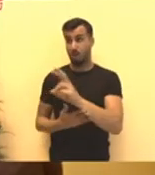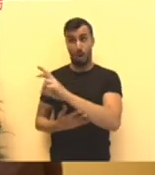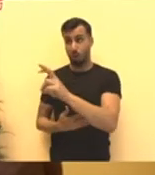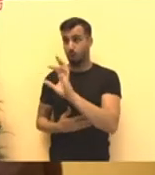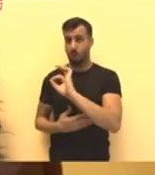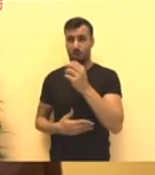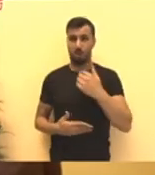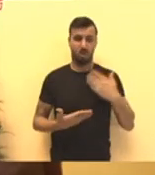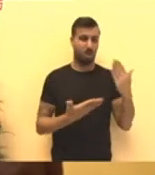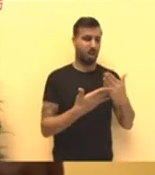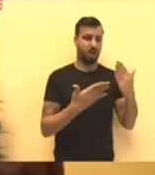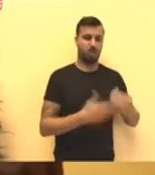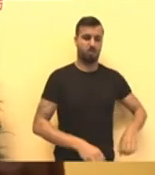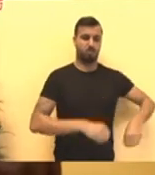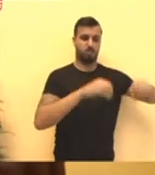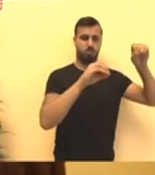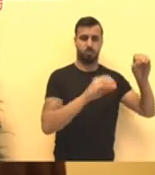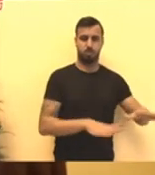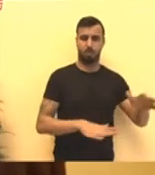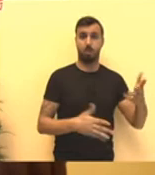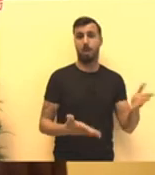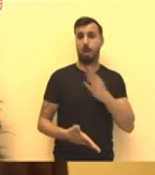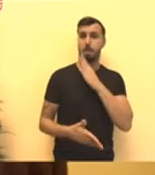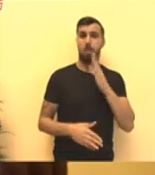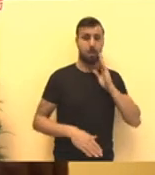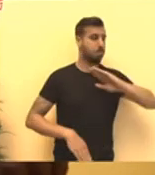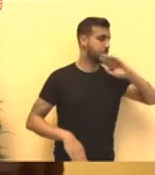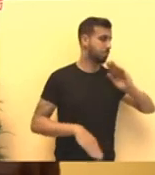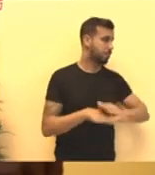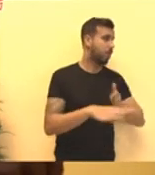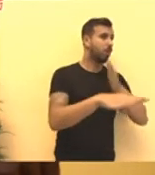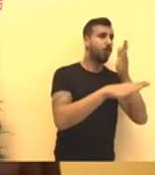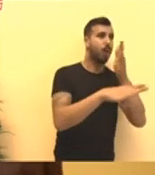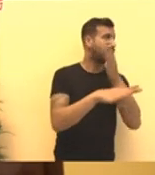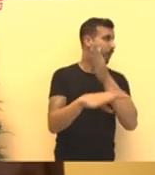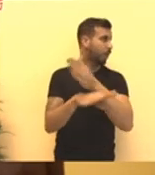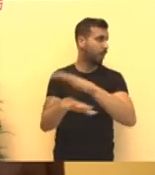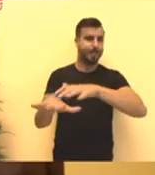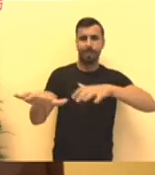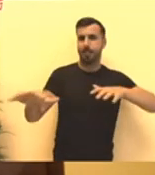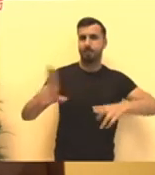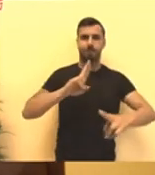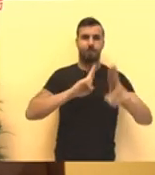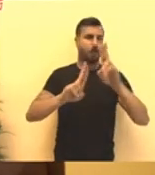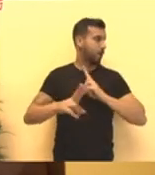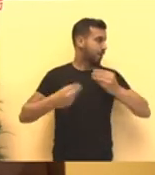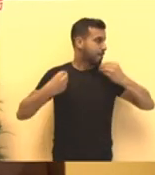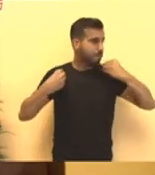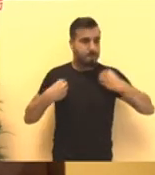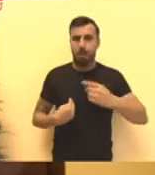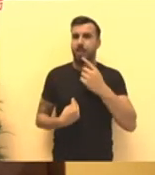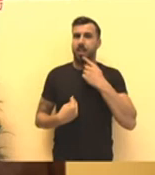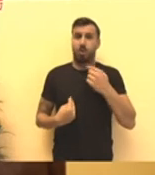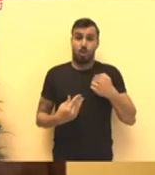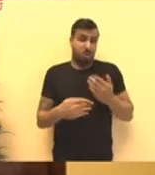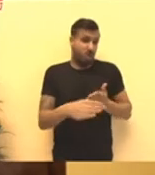y ninguno me dio plaza, porque supuestamente yo era una subnormal. ¿Vale? Nos dirigimos a la Consejería de